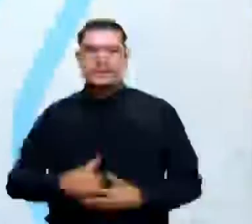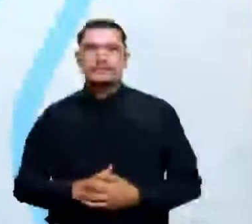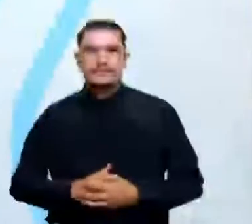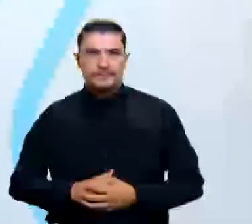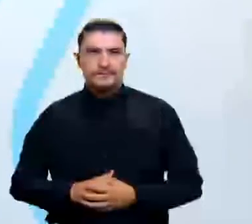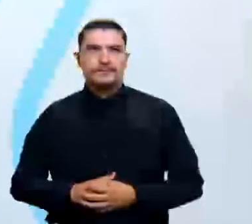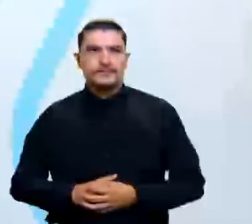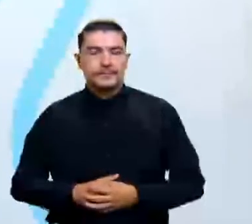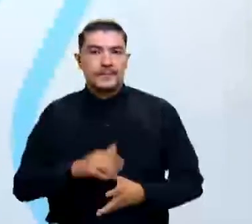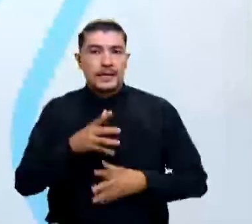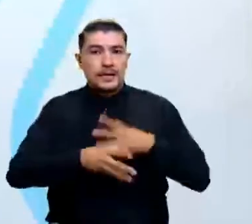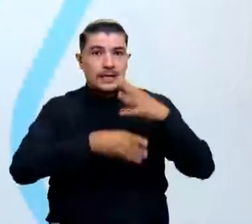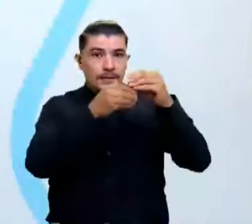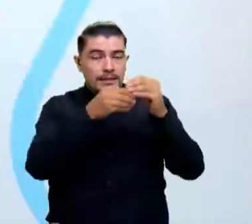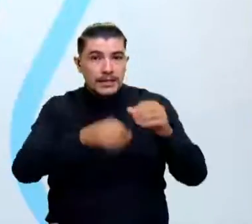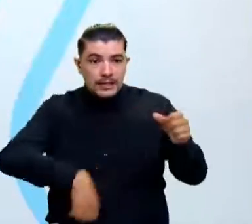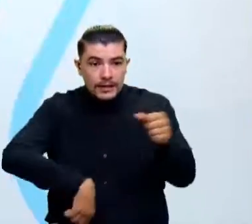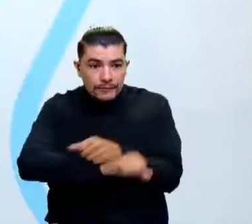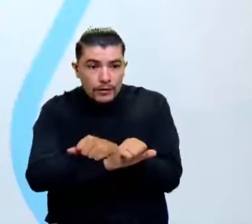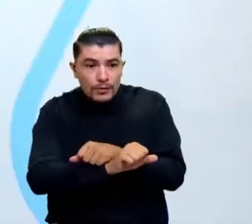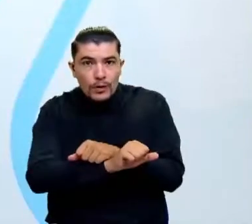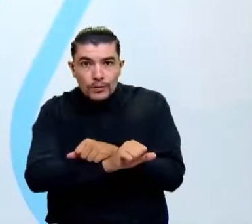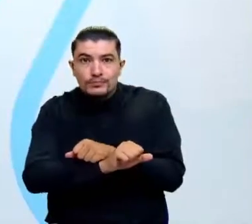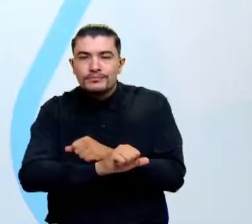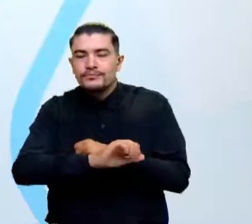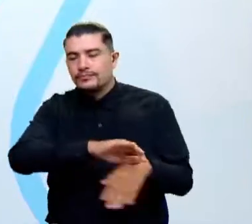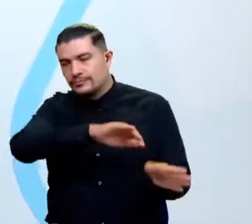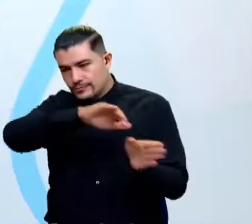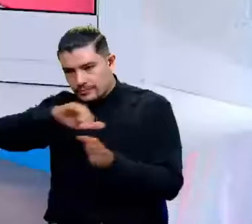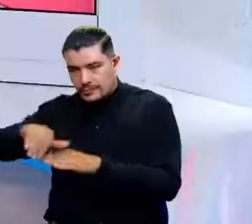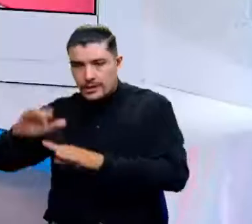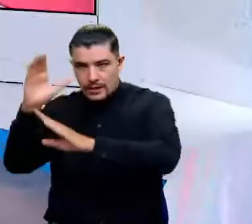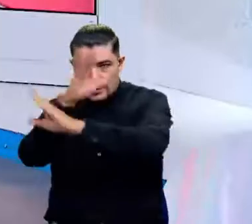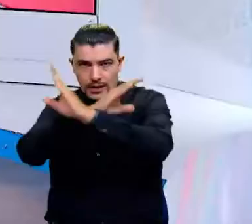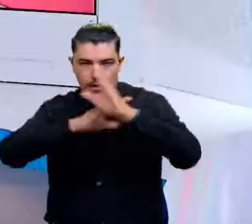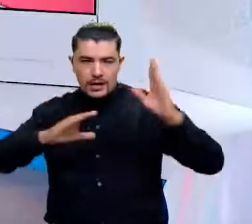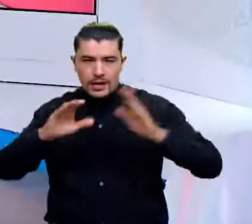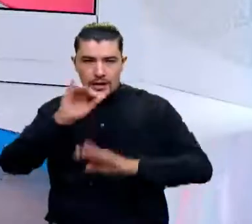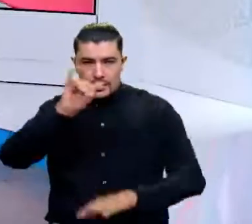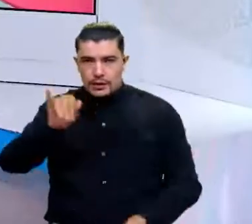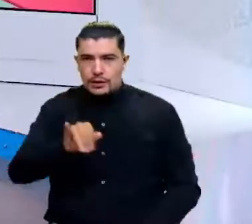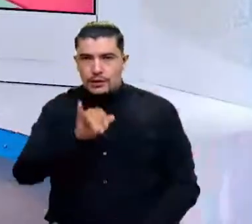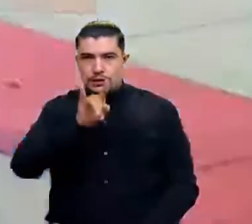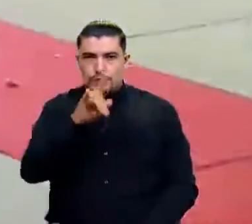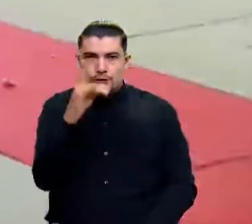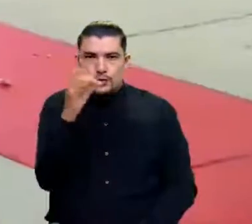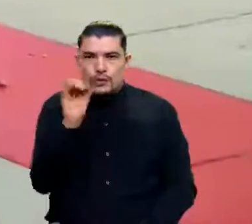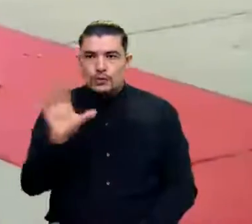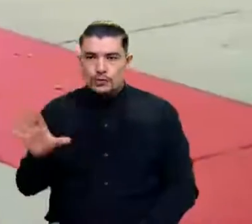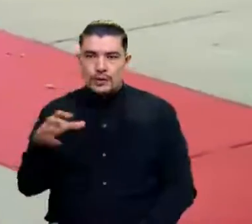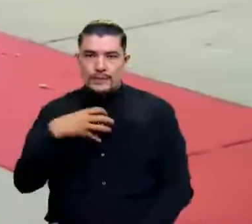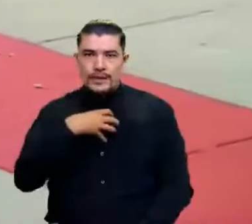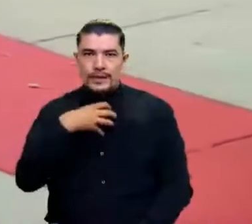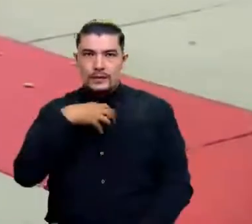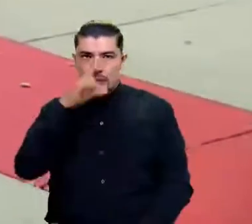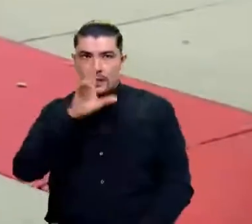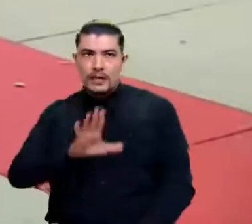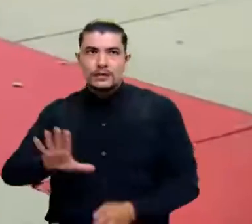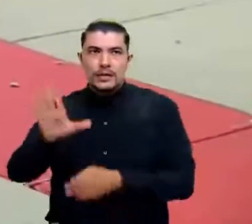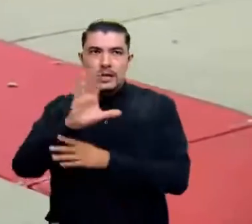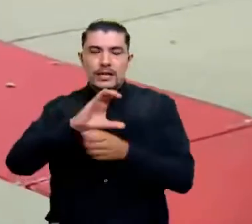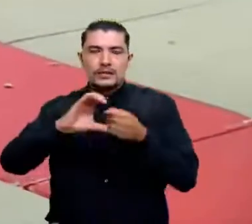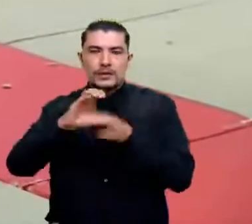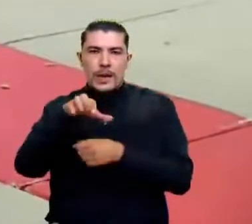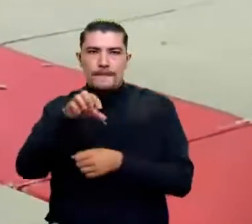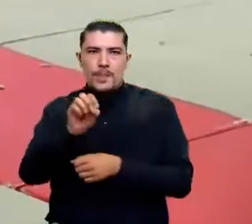Y de el fútbol pasamos al judo, pasamos a hablar del campeonato nacional que por estos días se cumple en Popayán, donde los norte